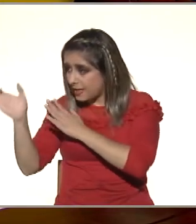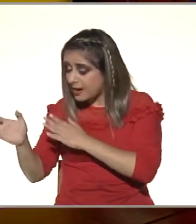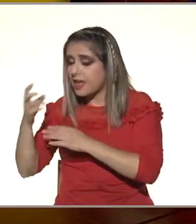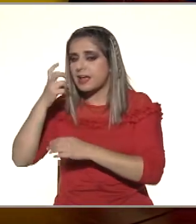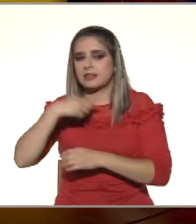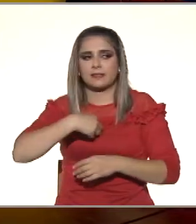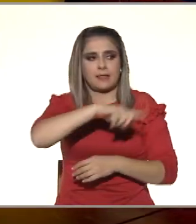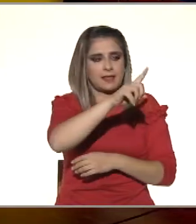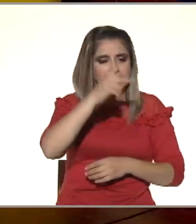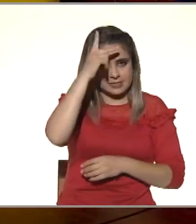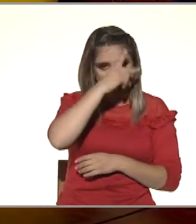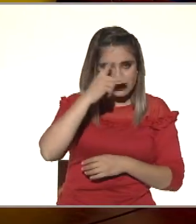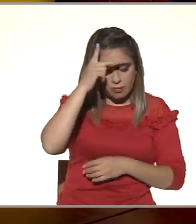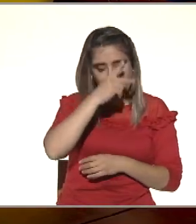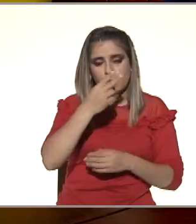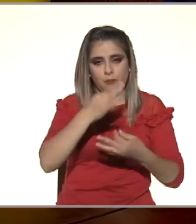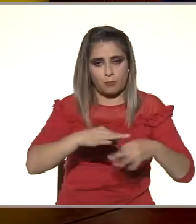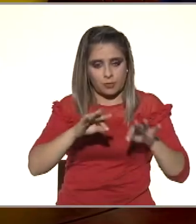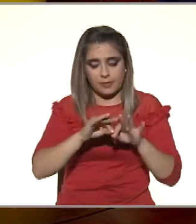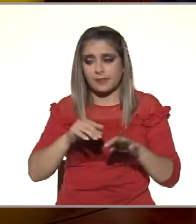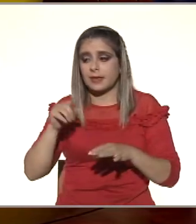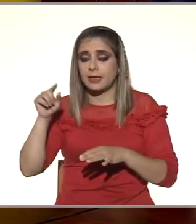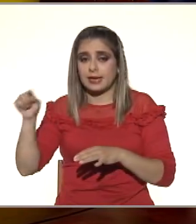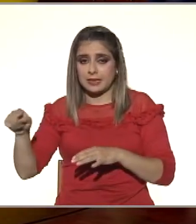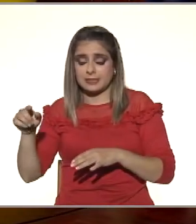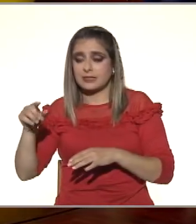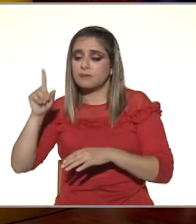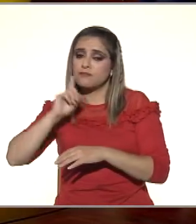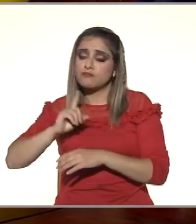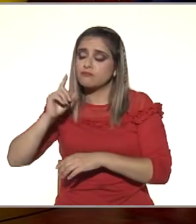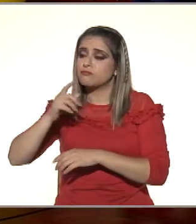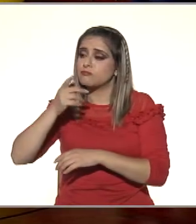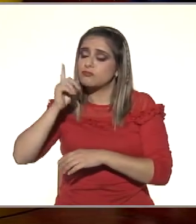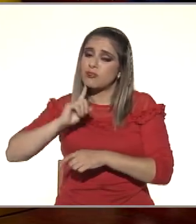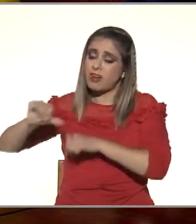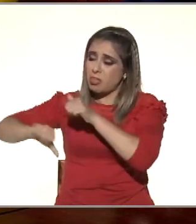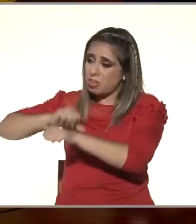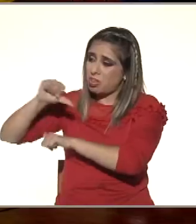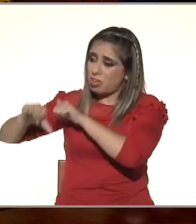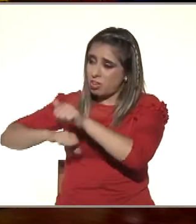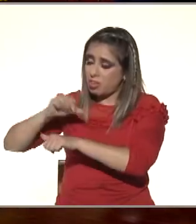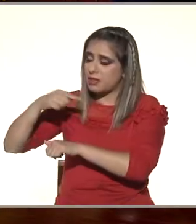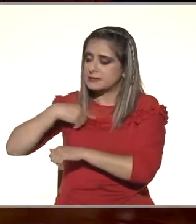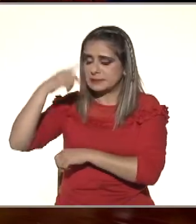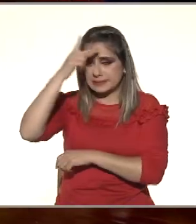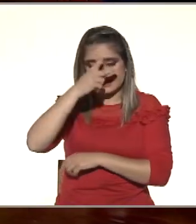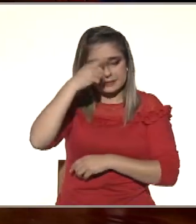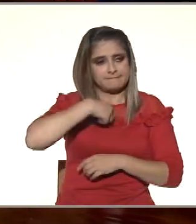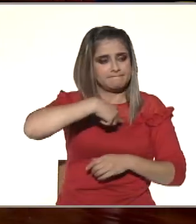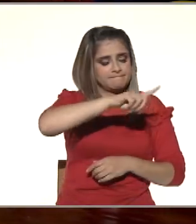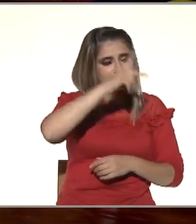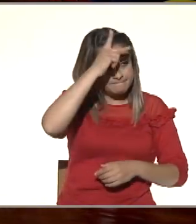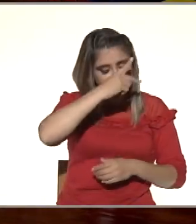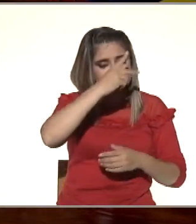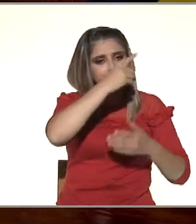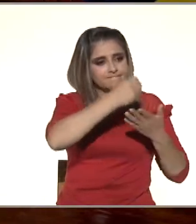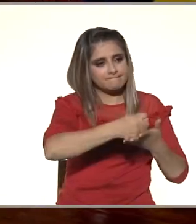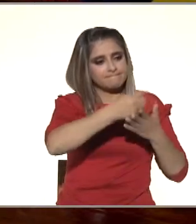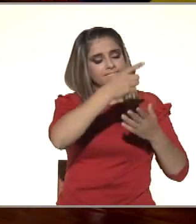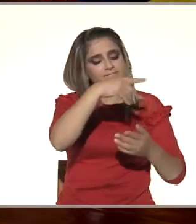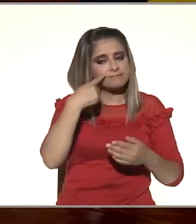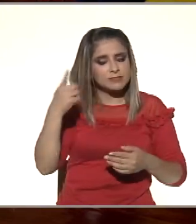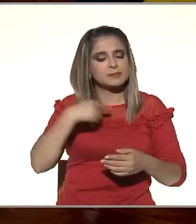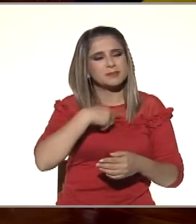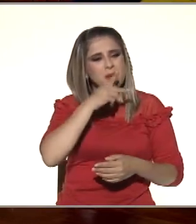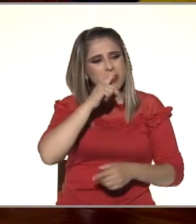este señor mujeriego, este señor hijo de un papá mujeriego, si fue a terapia y trabajó el que su papá fuera